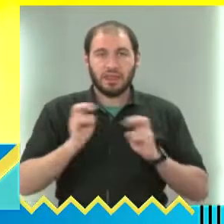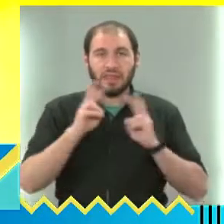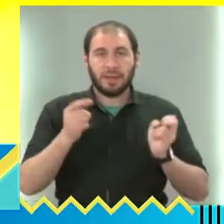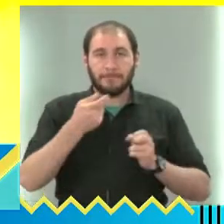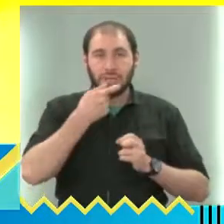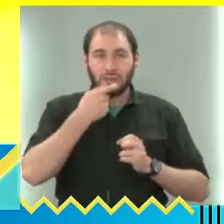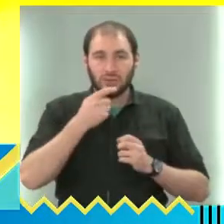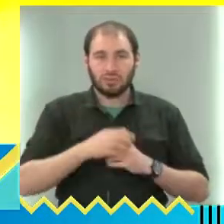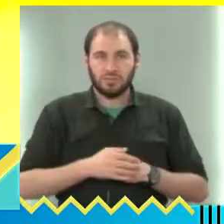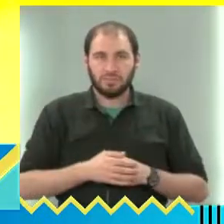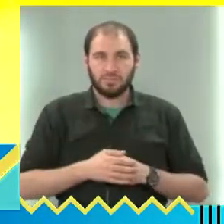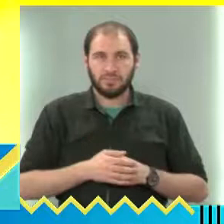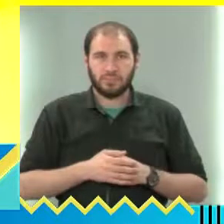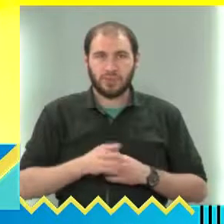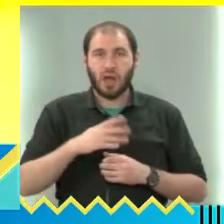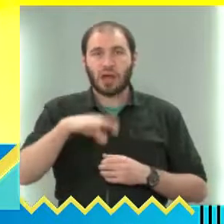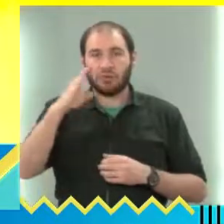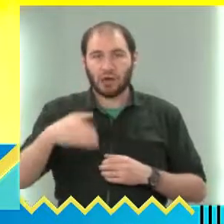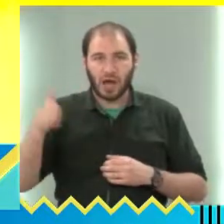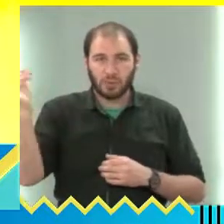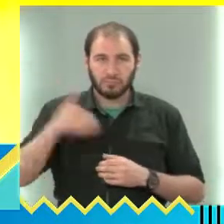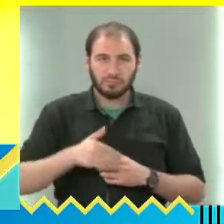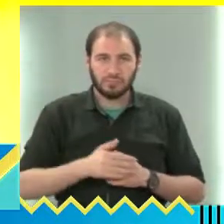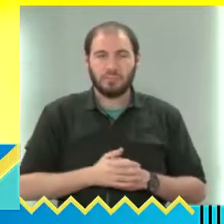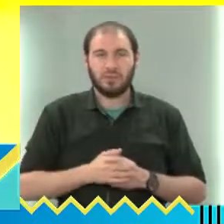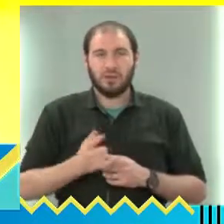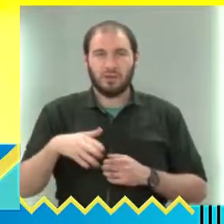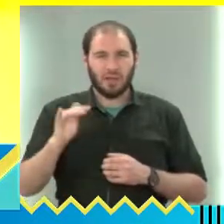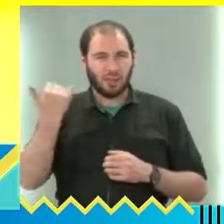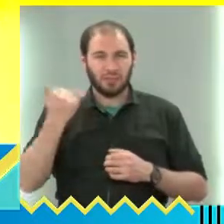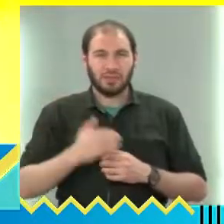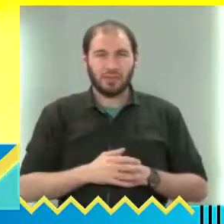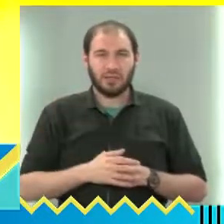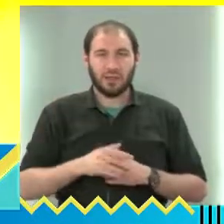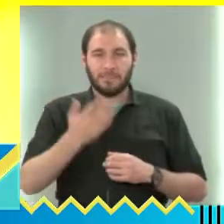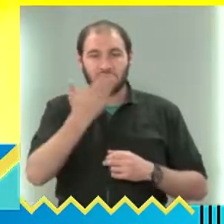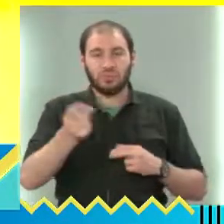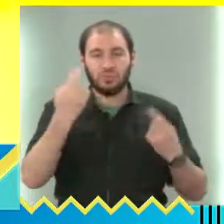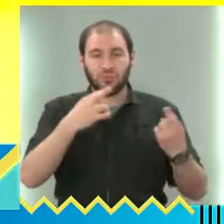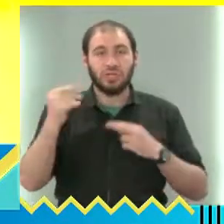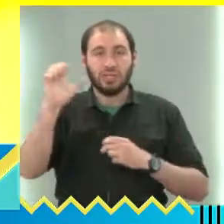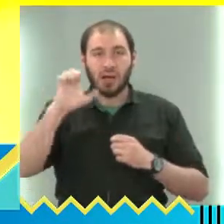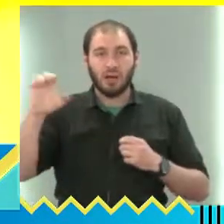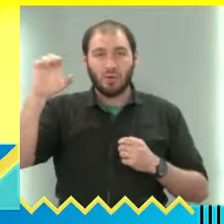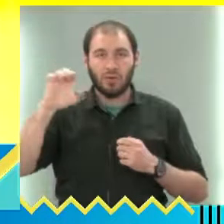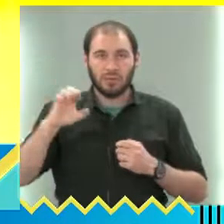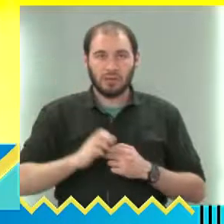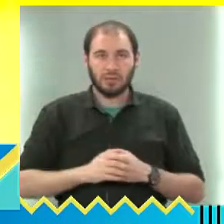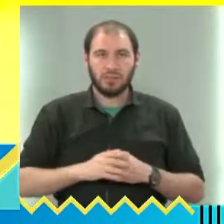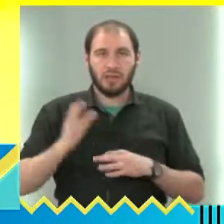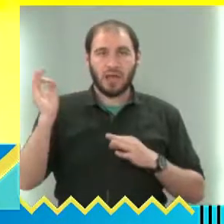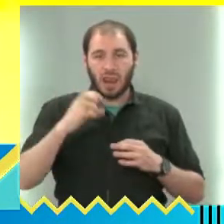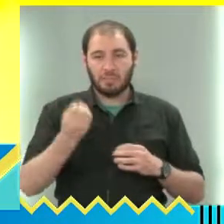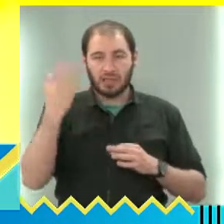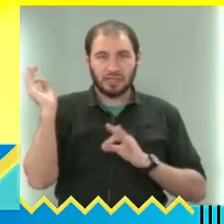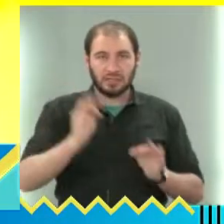Mendoza que vienen a la Concagua y todo eso, nosotros veíamos que los turistas europeos llegaban una